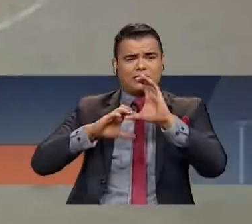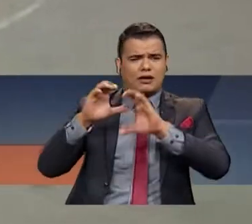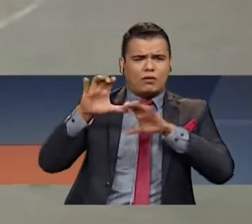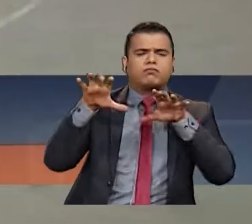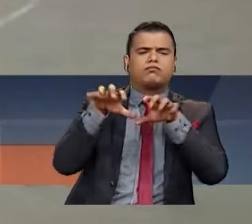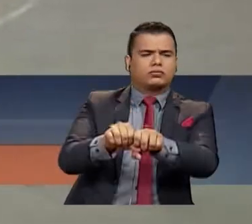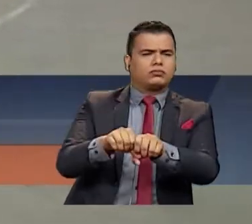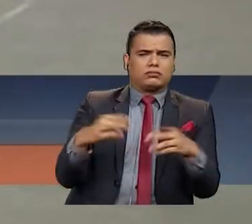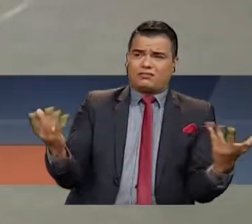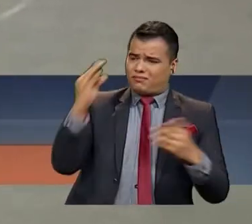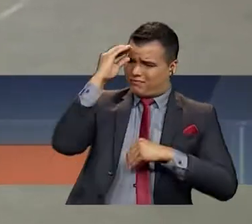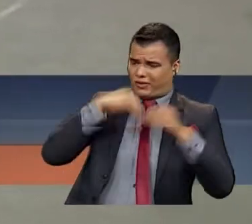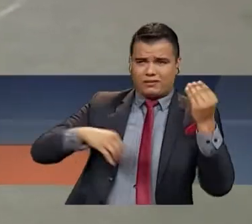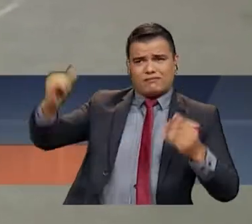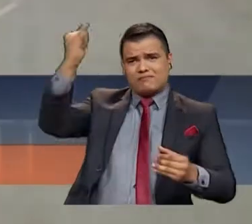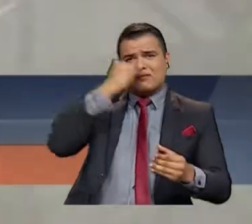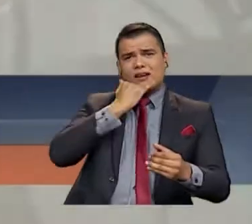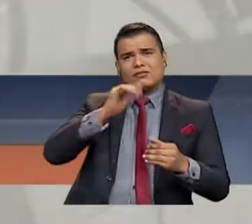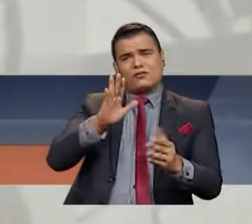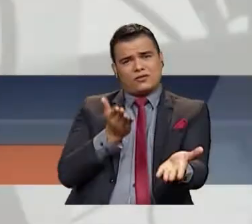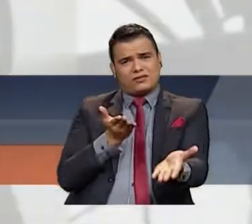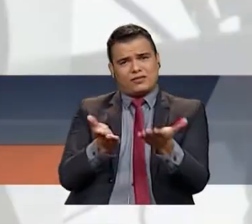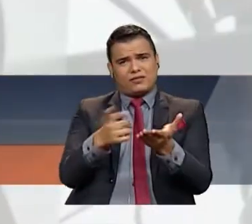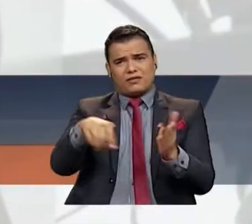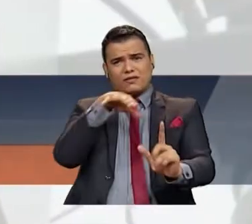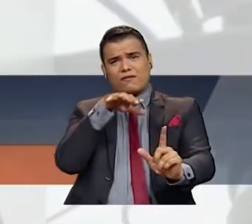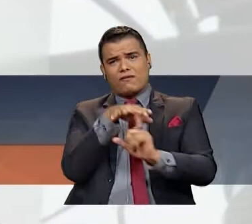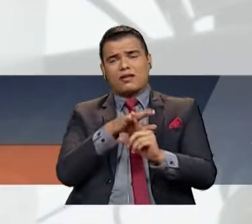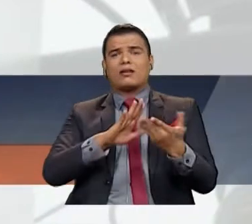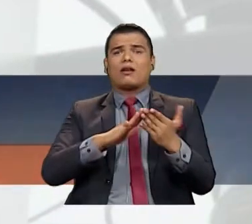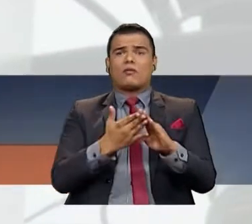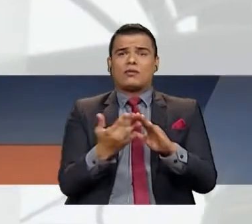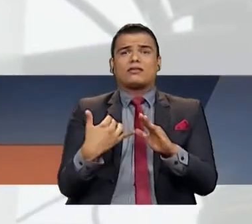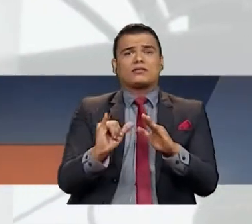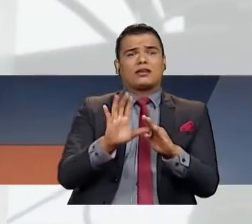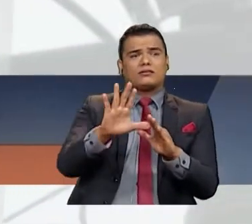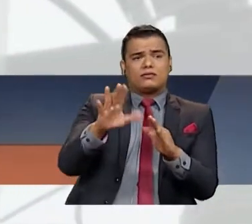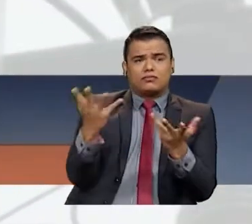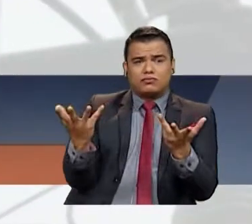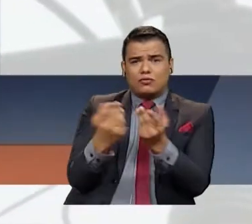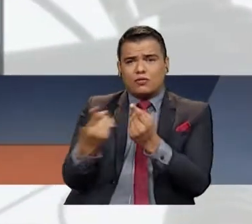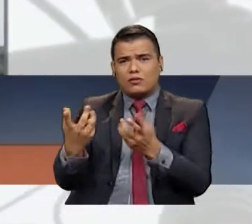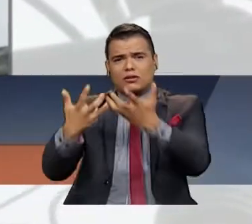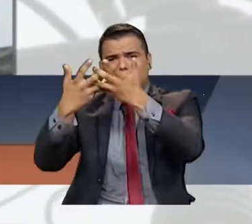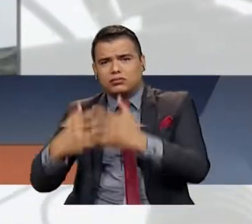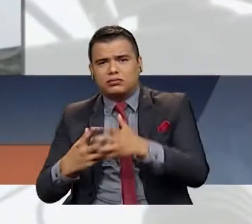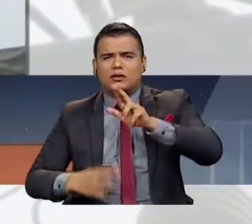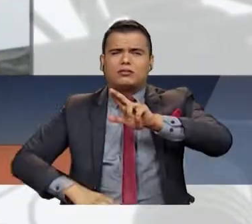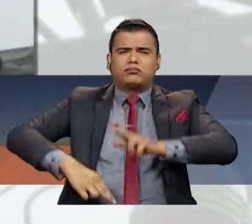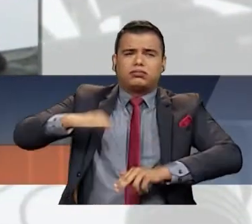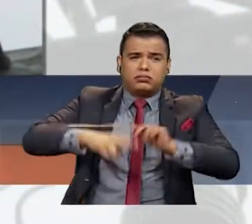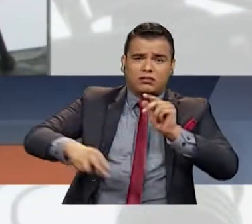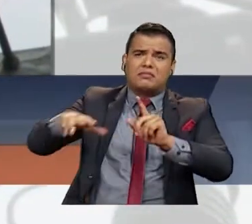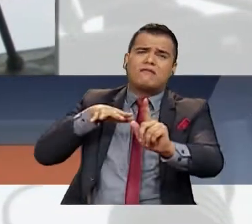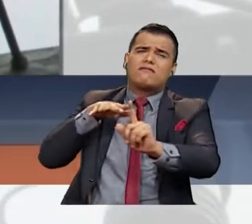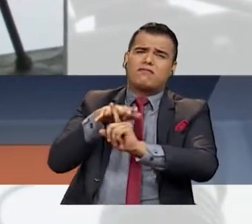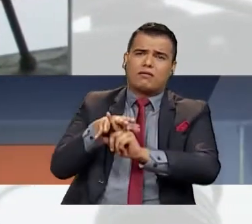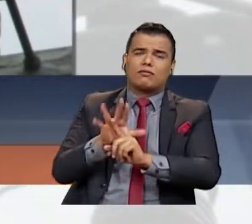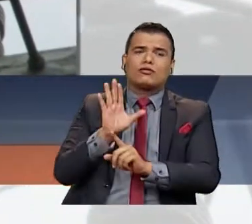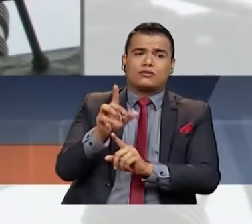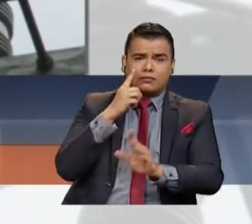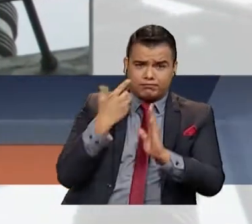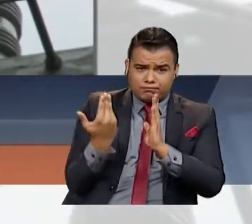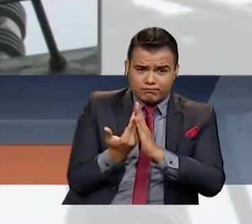de energía que aseguran vienen afectando a estas comunidades. La infraestructura de la empresa también ha sido afectada, tal como